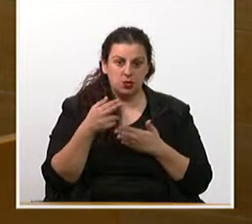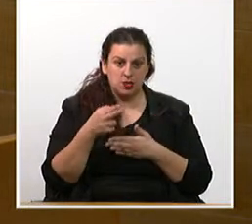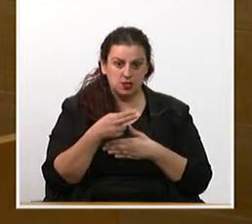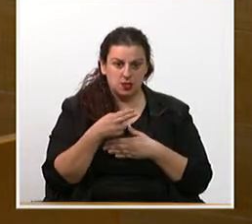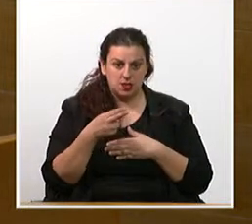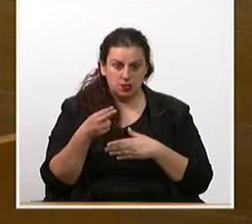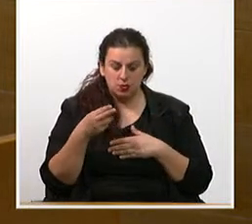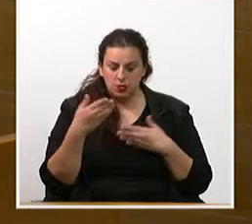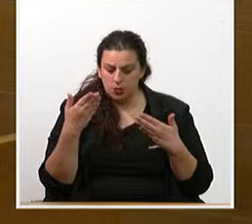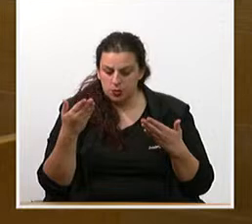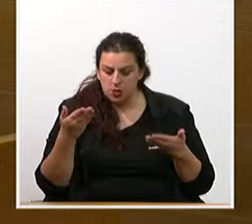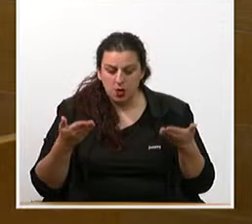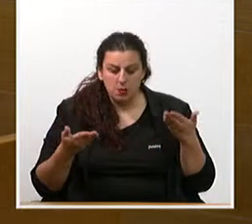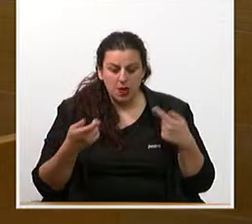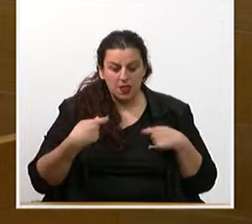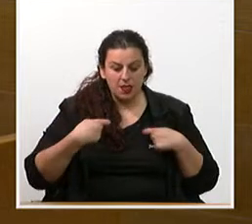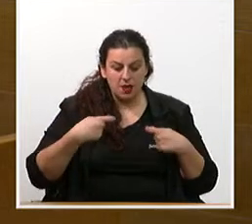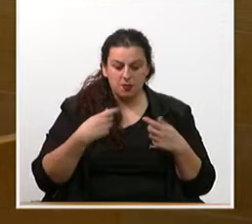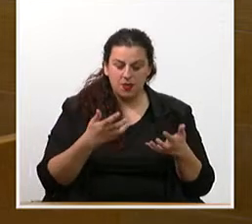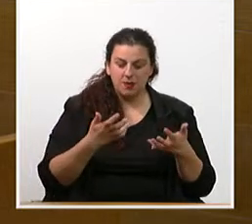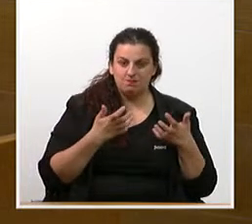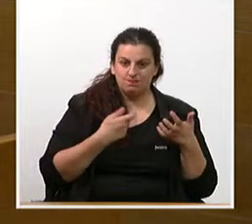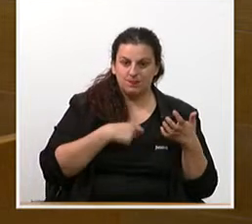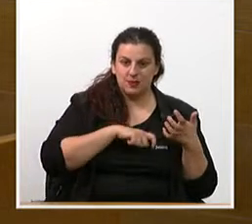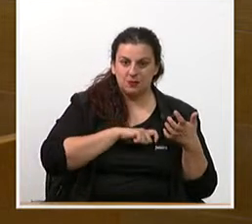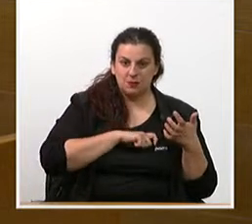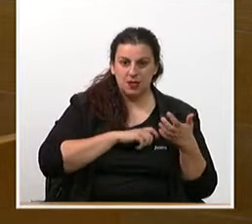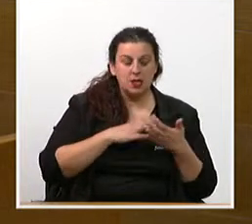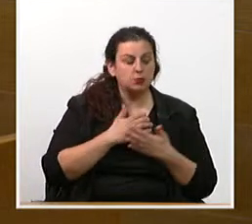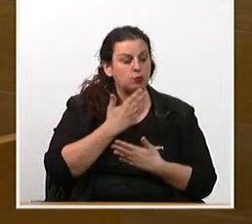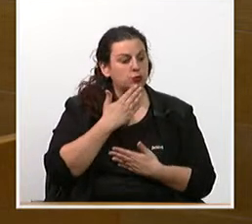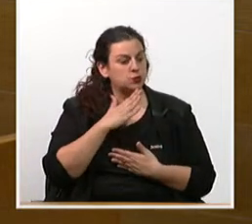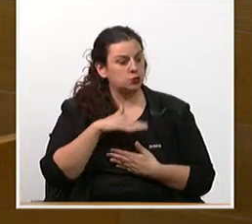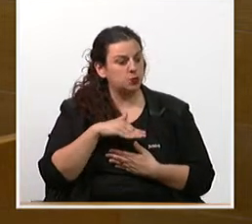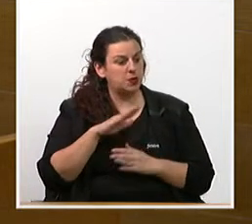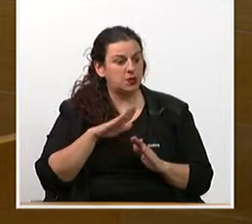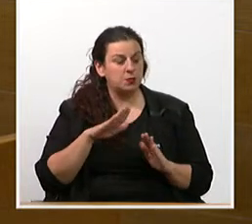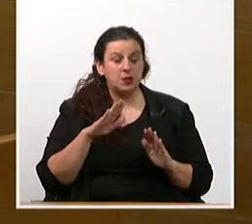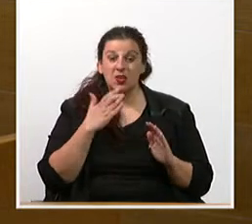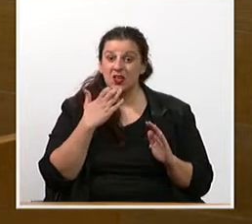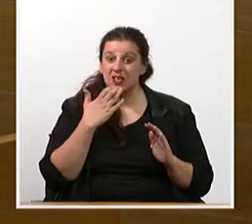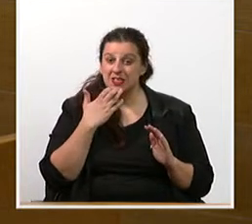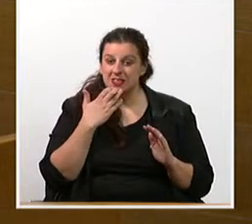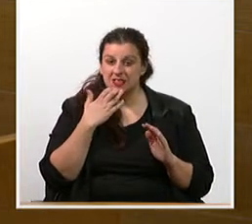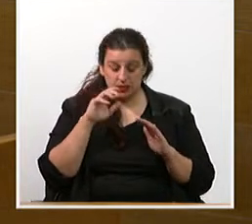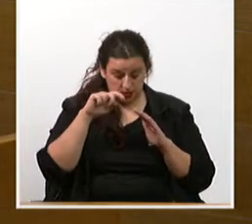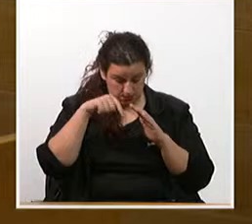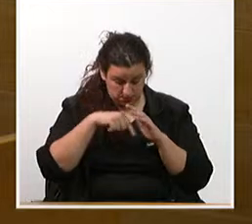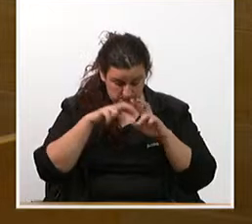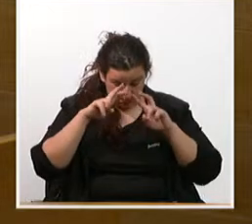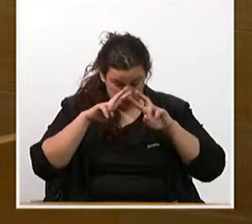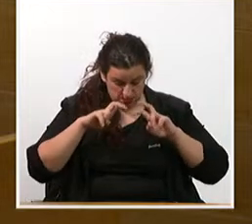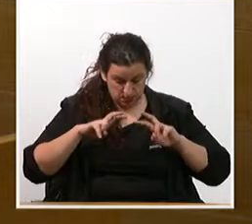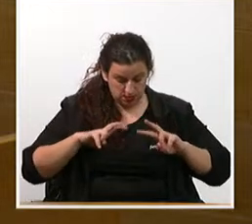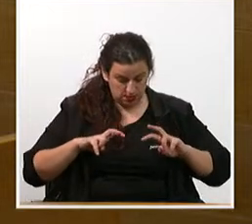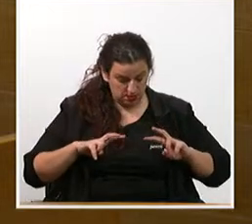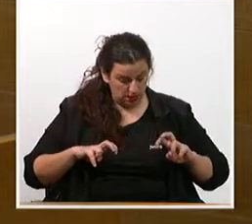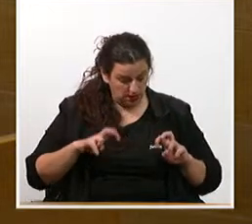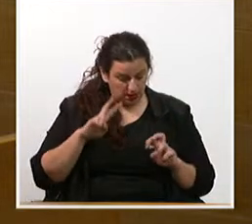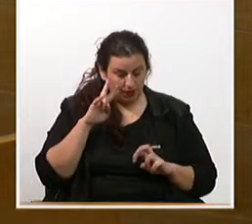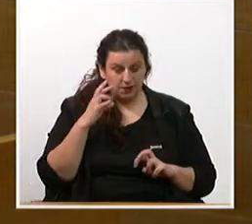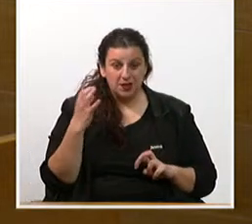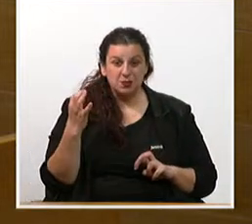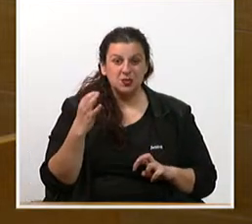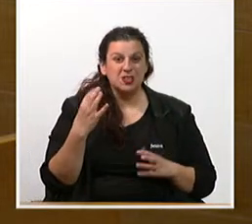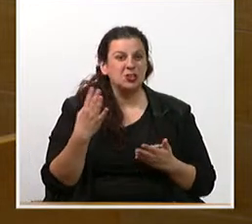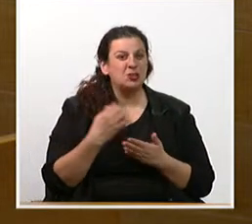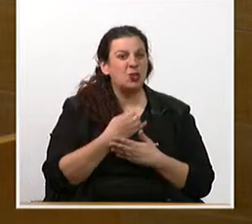una balanza comercial a favor de España todo es estupendo sin embargo si analizamos un poquito en profundidad vemos que no es oro todo